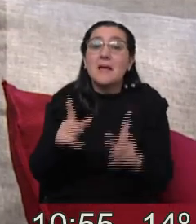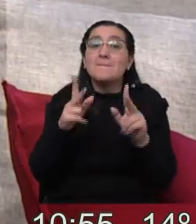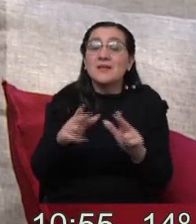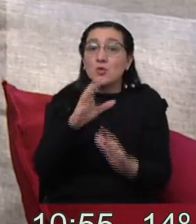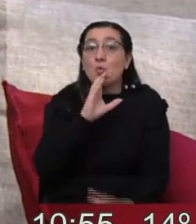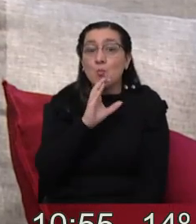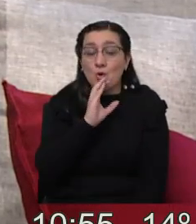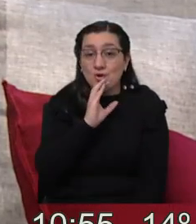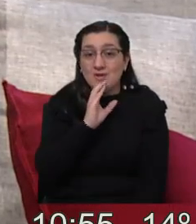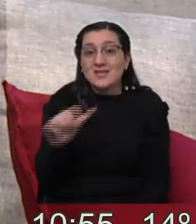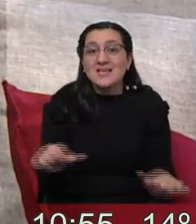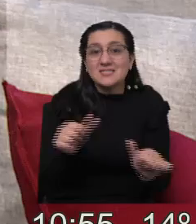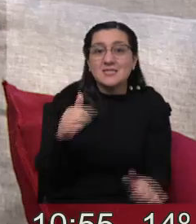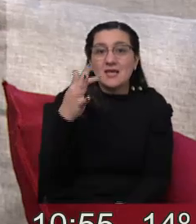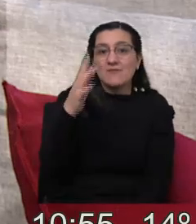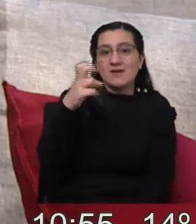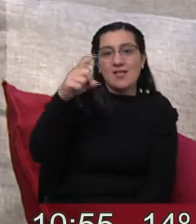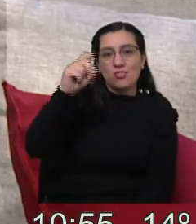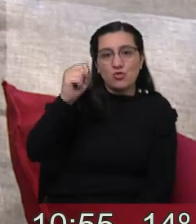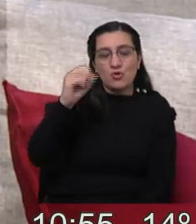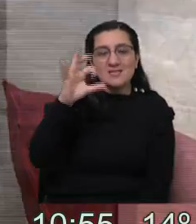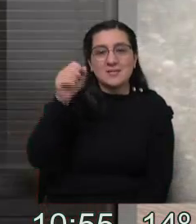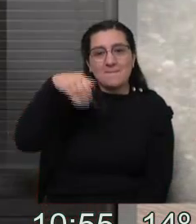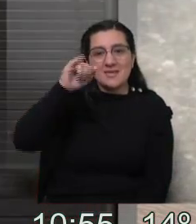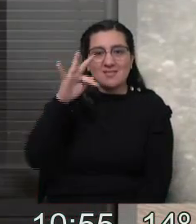humor que hacía el señor Fernando Smith. La compartimos.